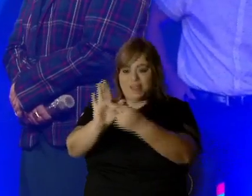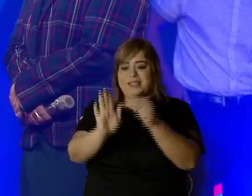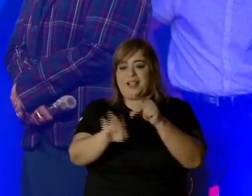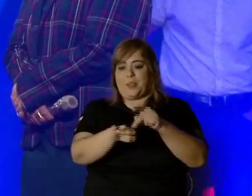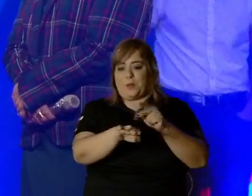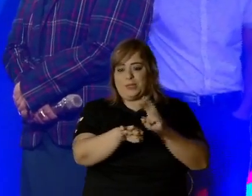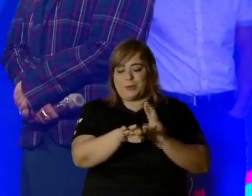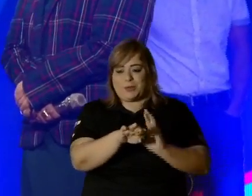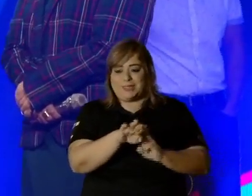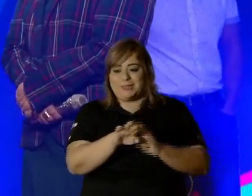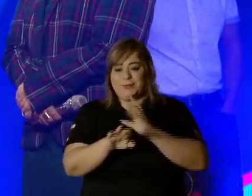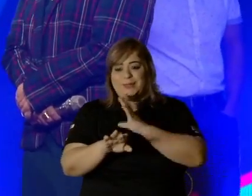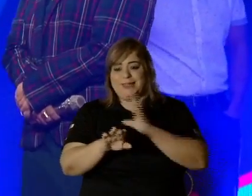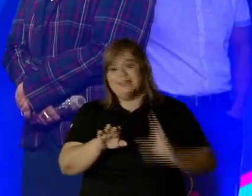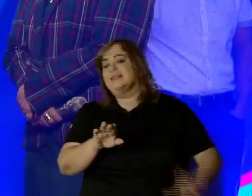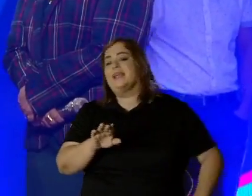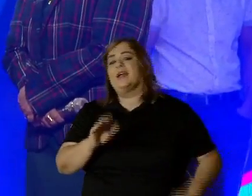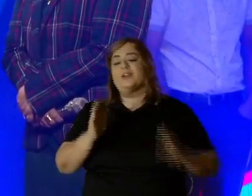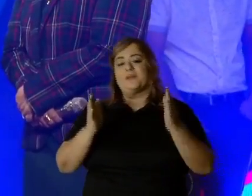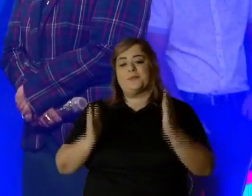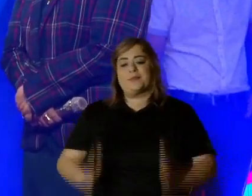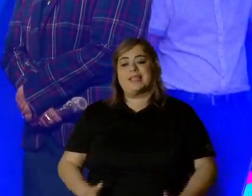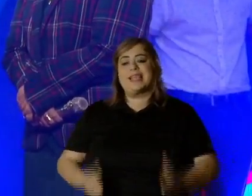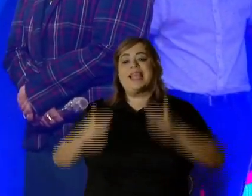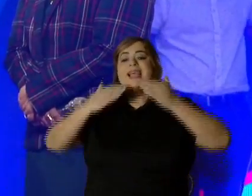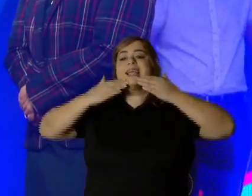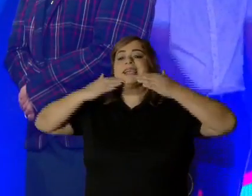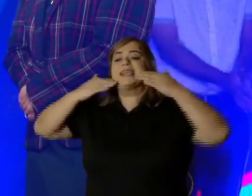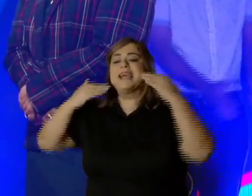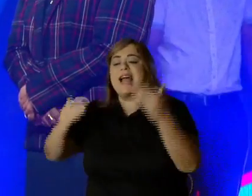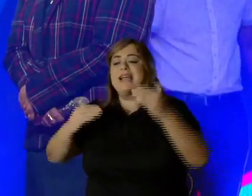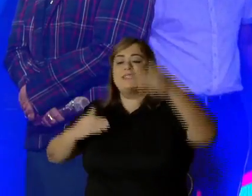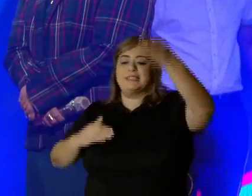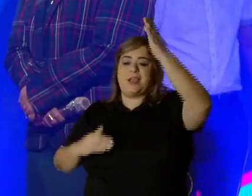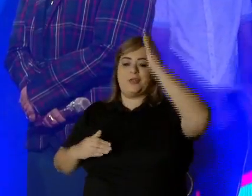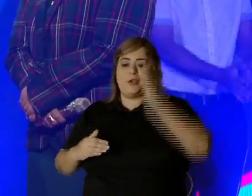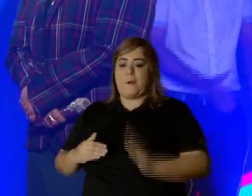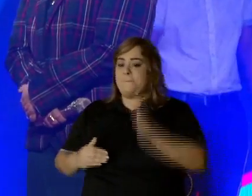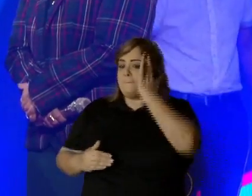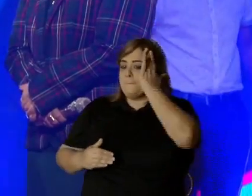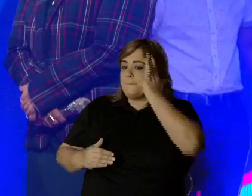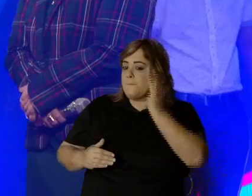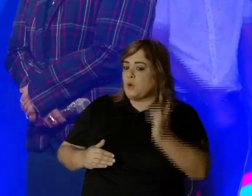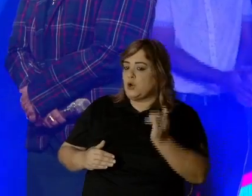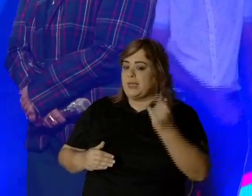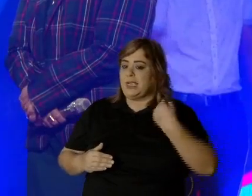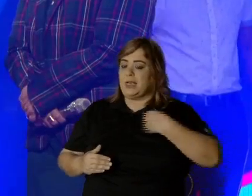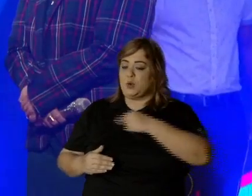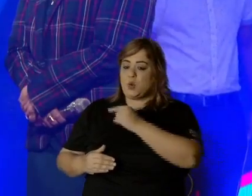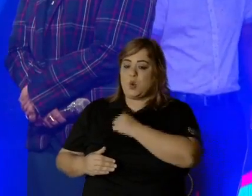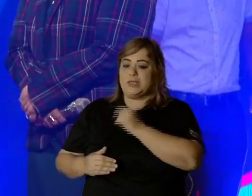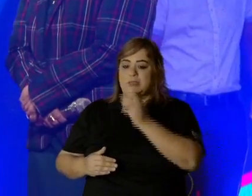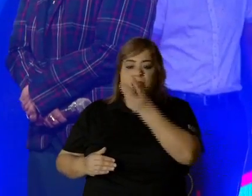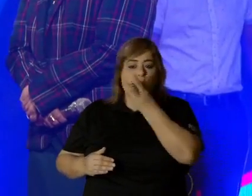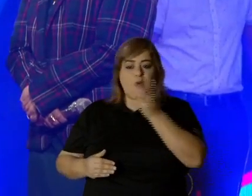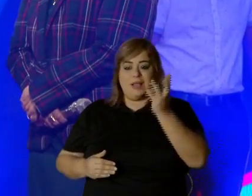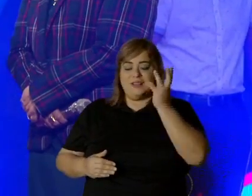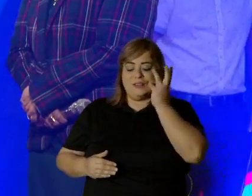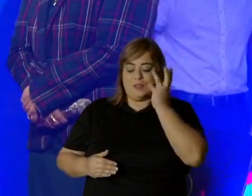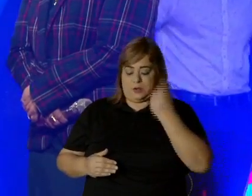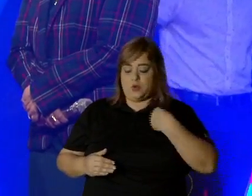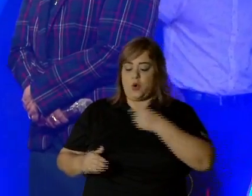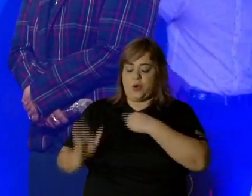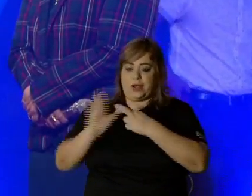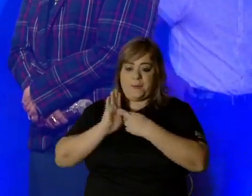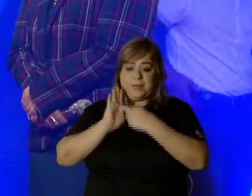aplaude. Alguien se pone en pie y dice, gracias Dios por darnos un apóstol que nos representa, que su